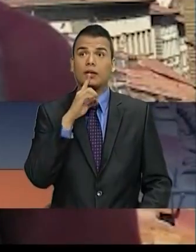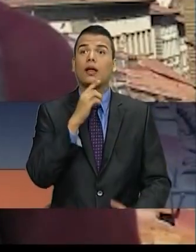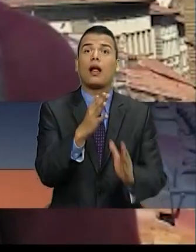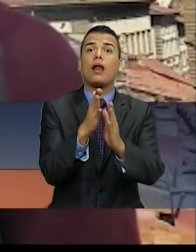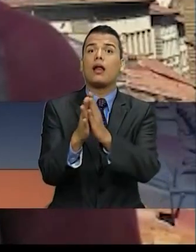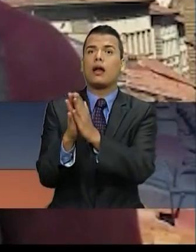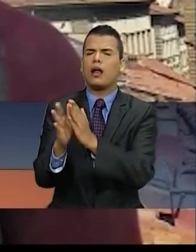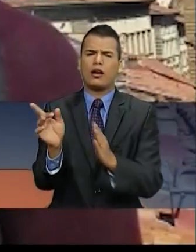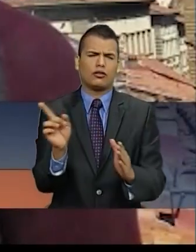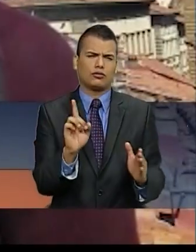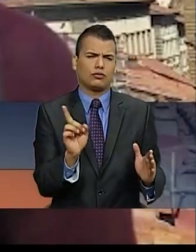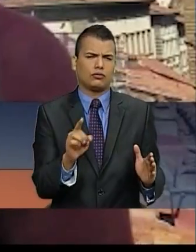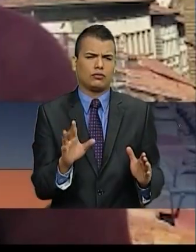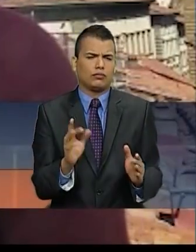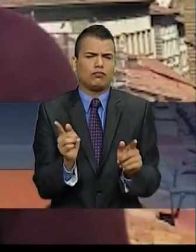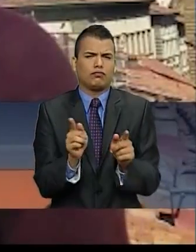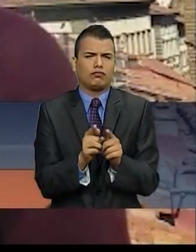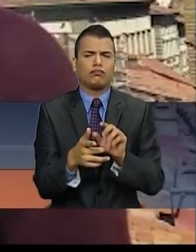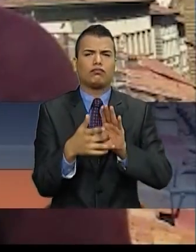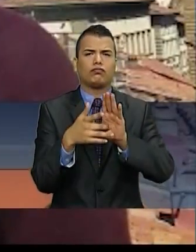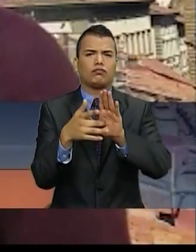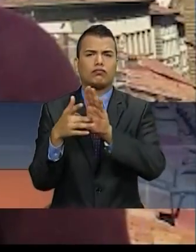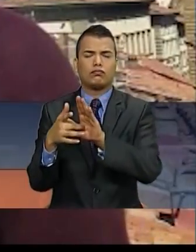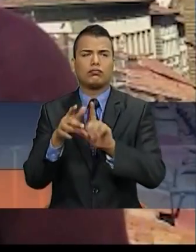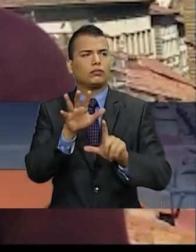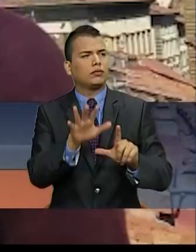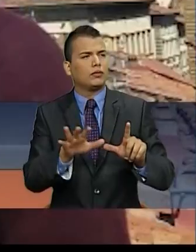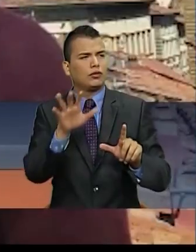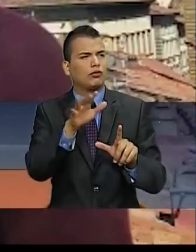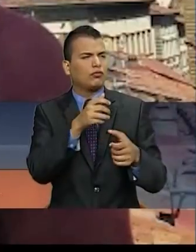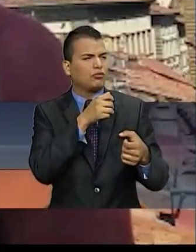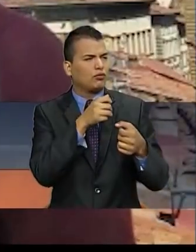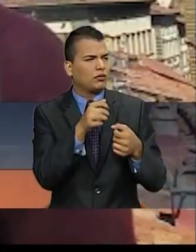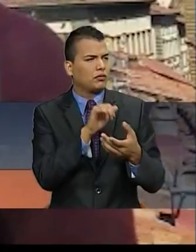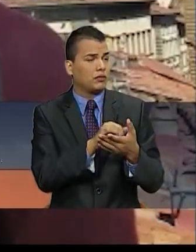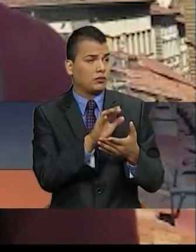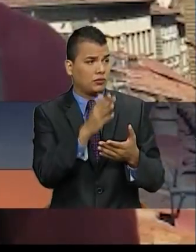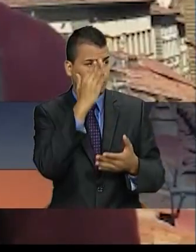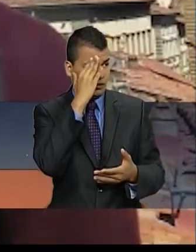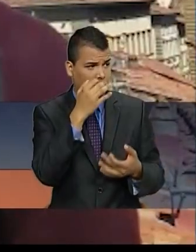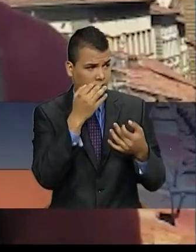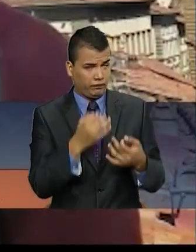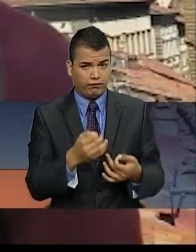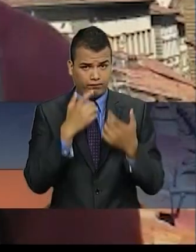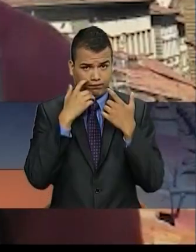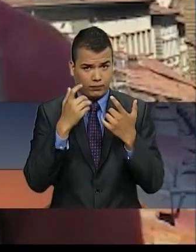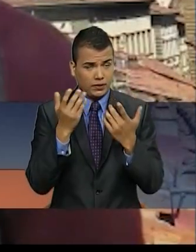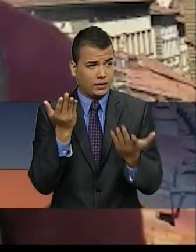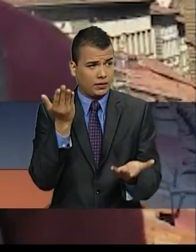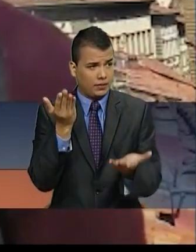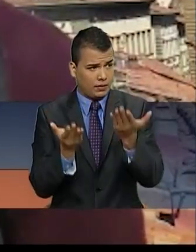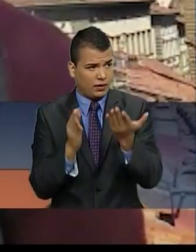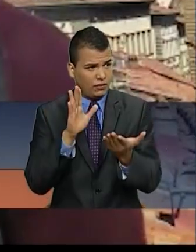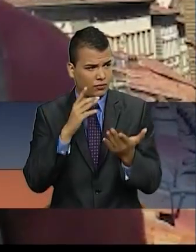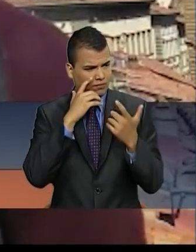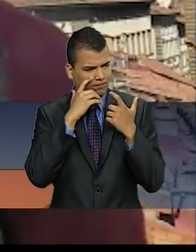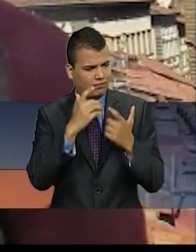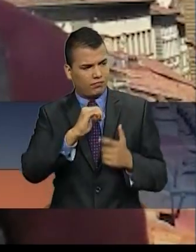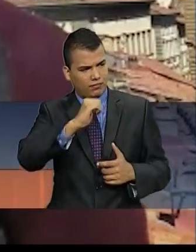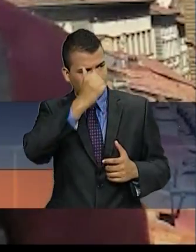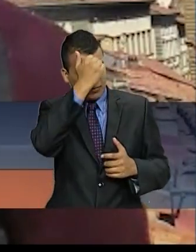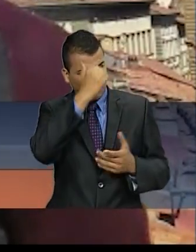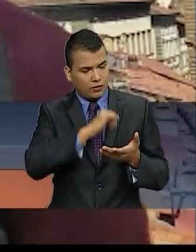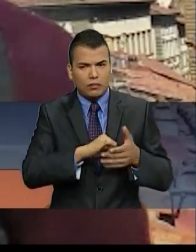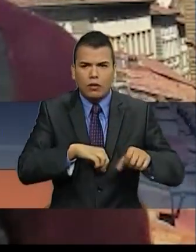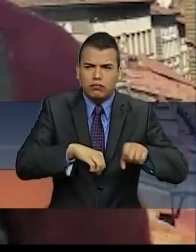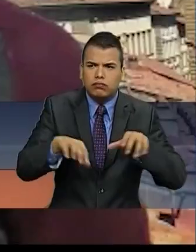aparece en prensa, en televisión, en grandes notas, pero sin duda alguna usted es consciente que usted es el jugador del equilibrio, que usted es la base y el centro